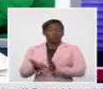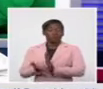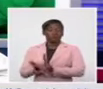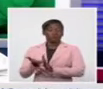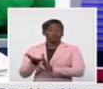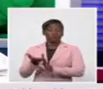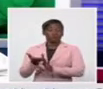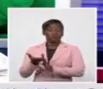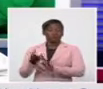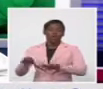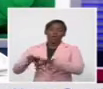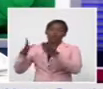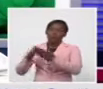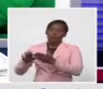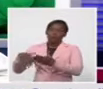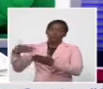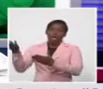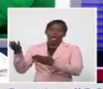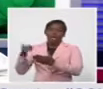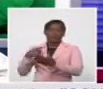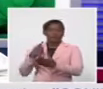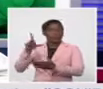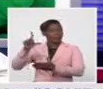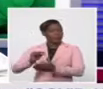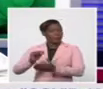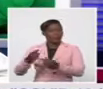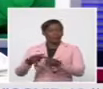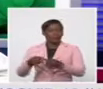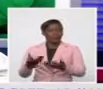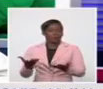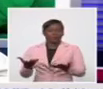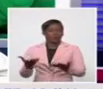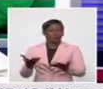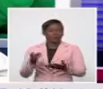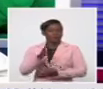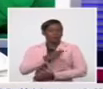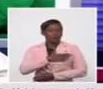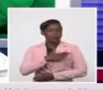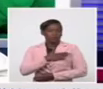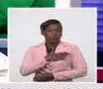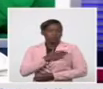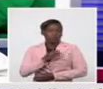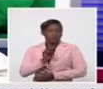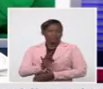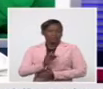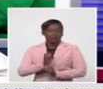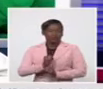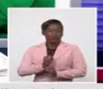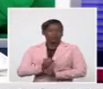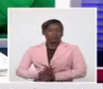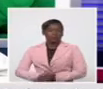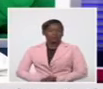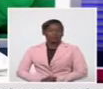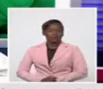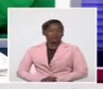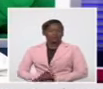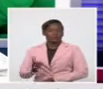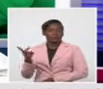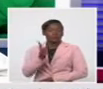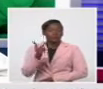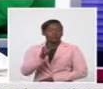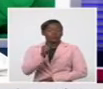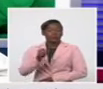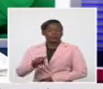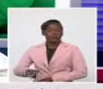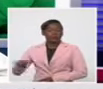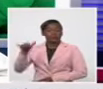2,1% del mundo y al 2,42% de las Américas. 2 personas que se evacuaron al inicio de